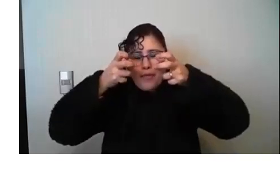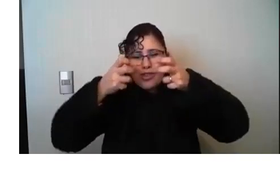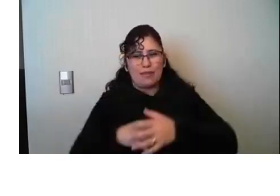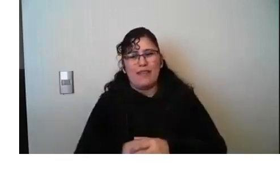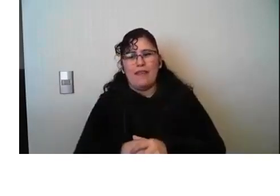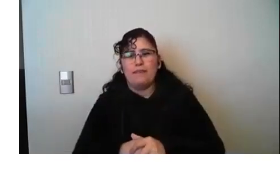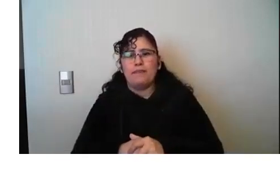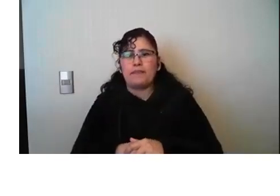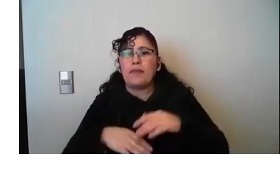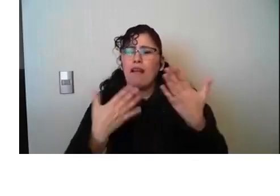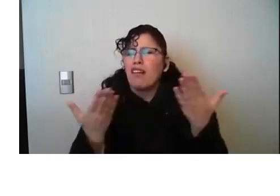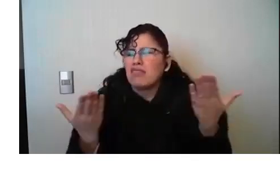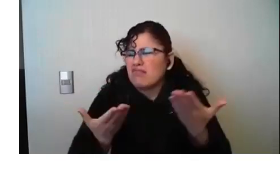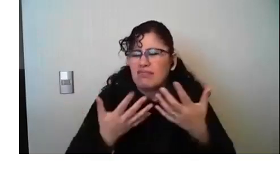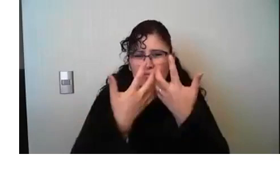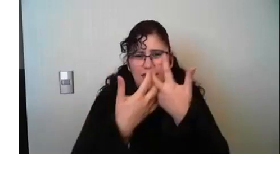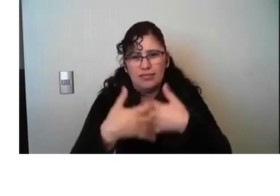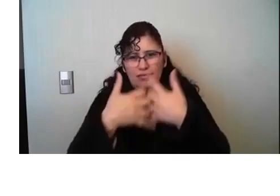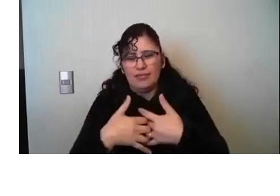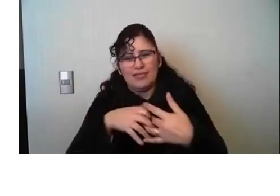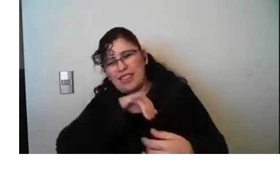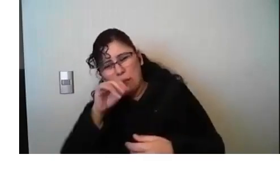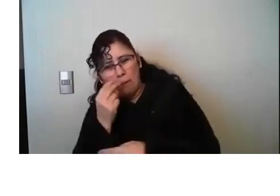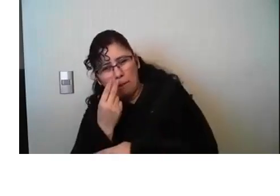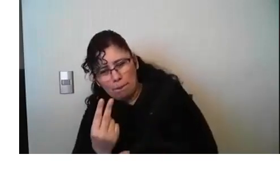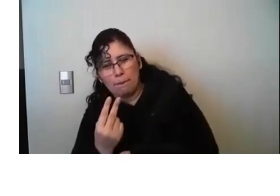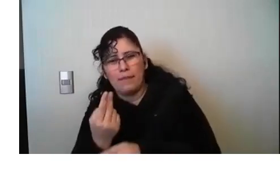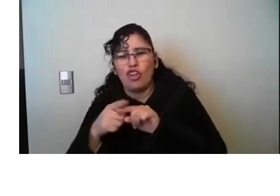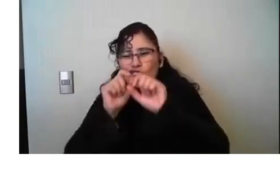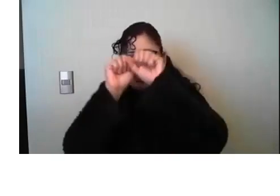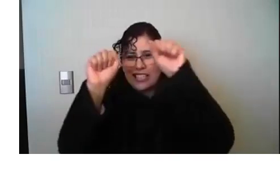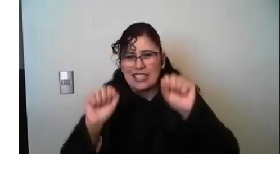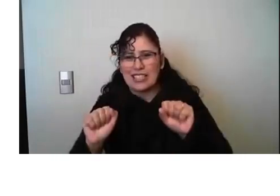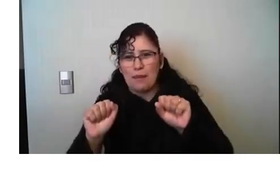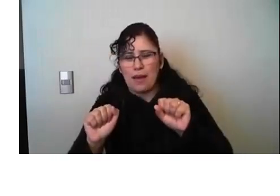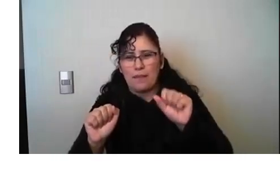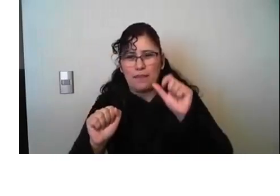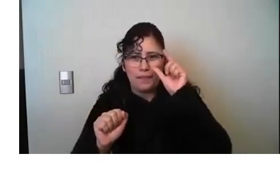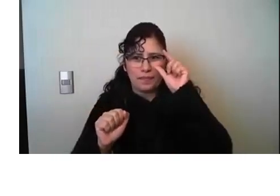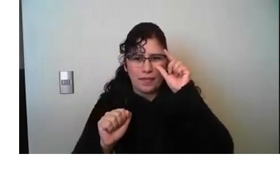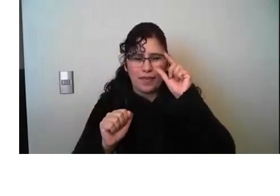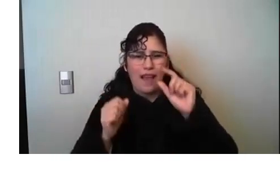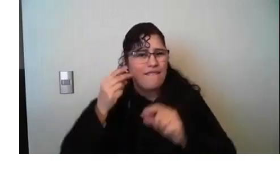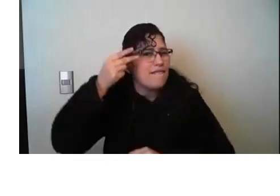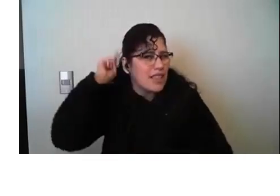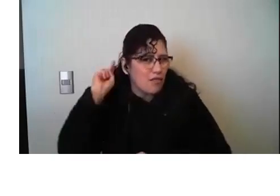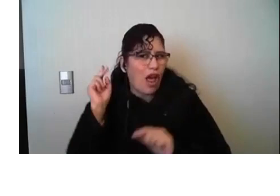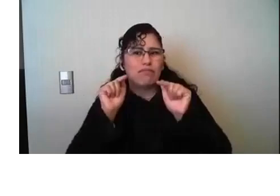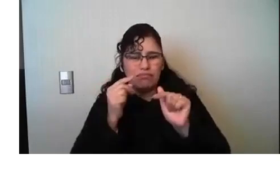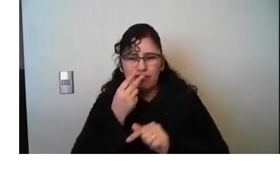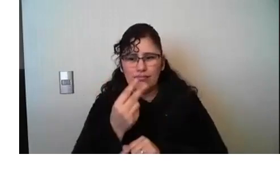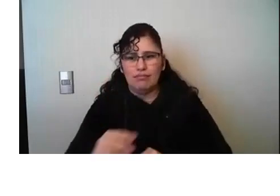Ahora, ¿cómo funciona esto? Lo vamos a ver en el sistema, los sistemas vestibulares. Pero,